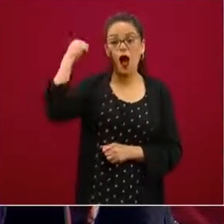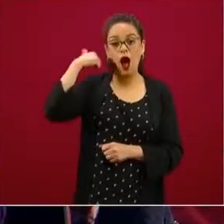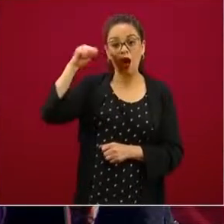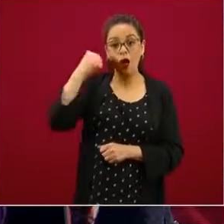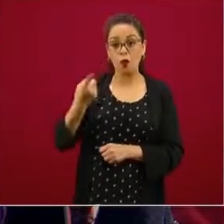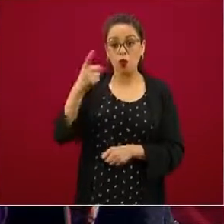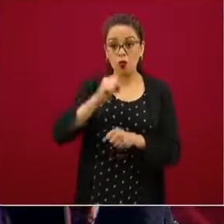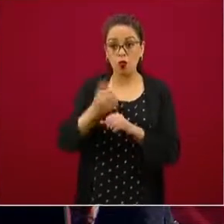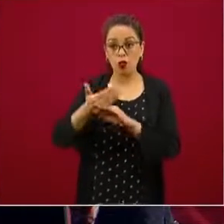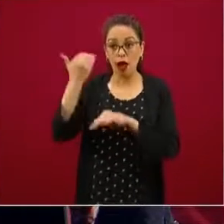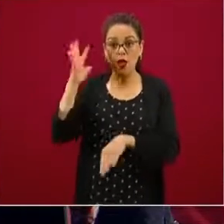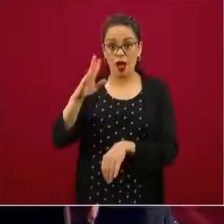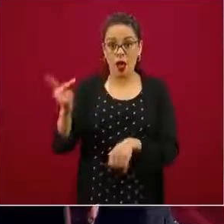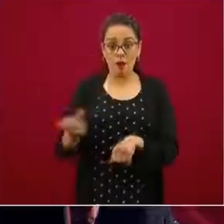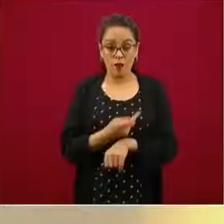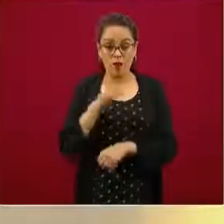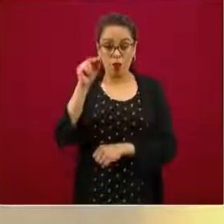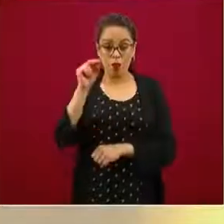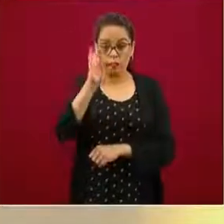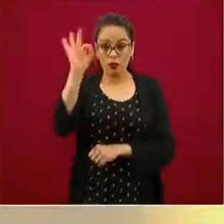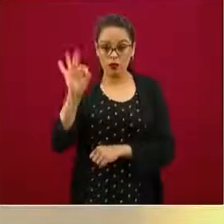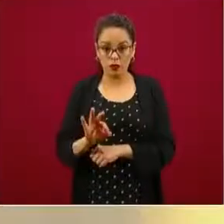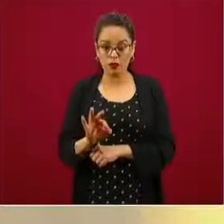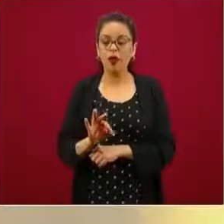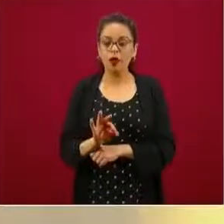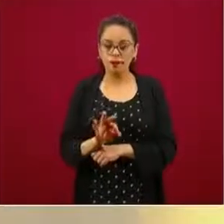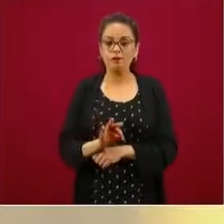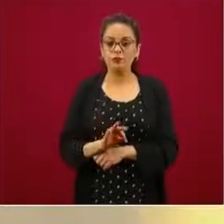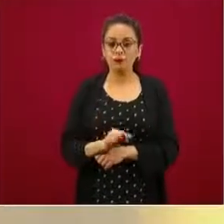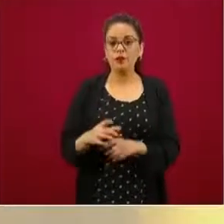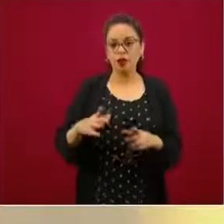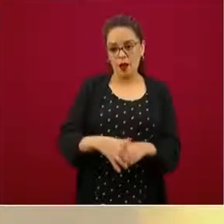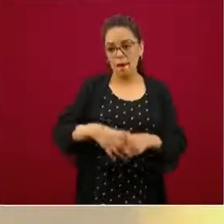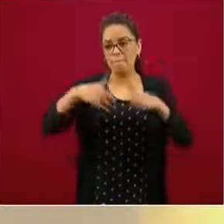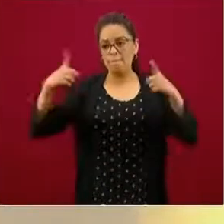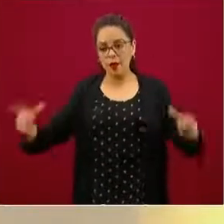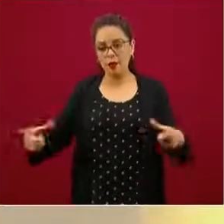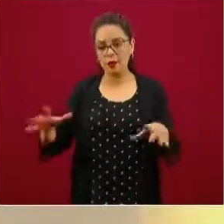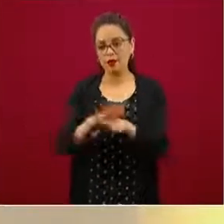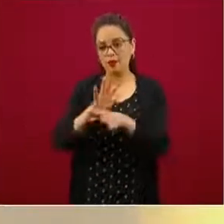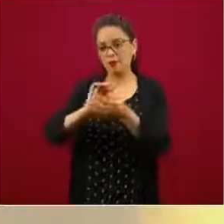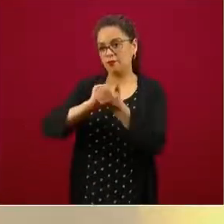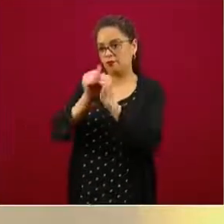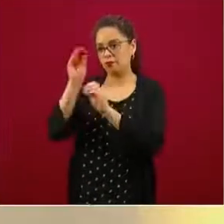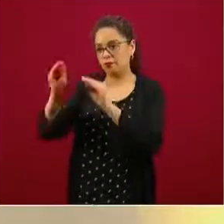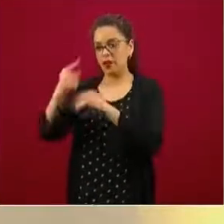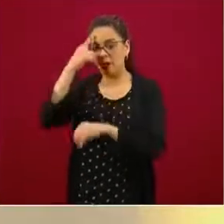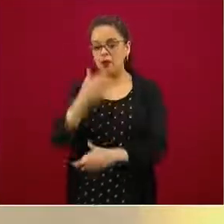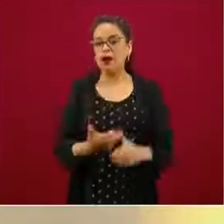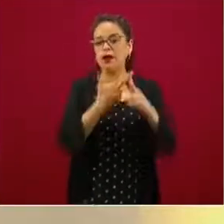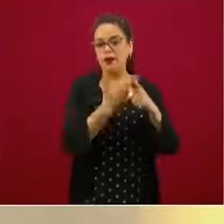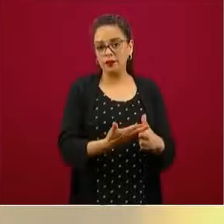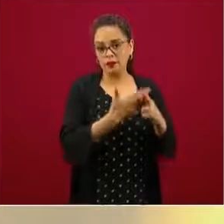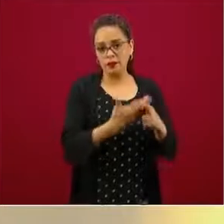semana pasada, expandimos y logramos liberar esta disponibilidad de camas. La siguiente.